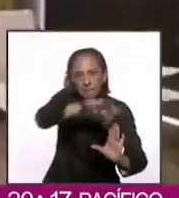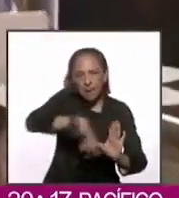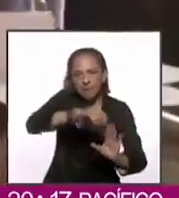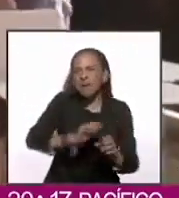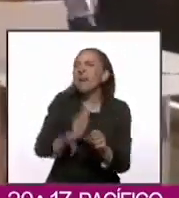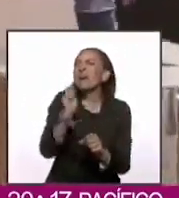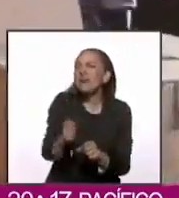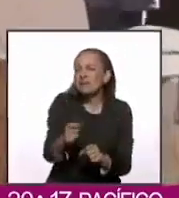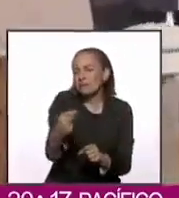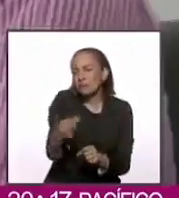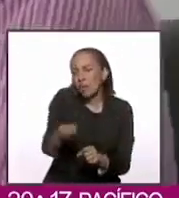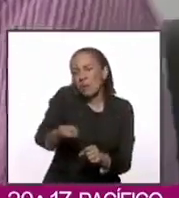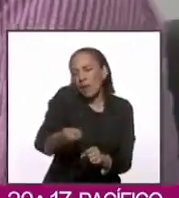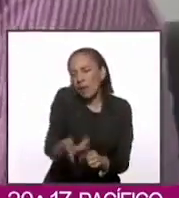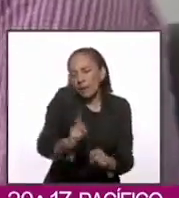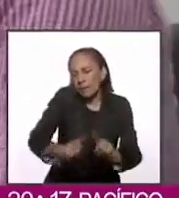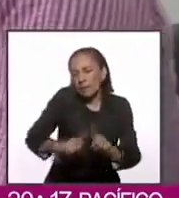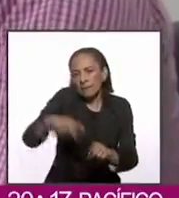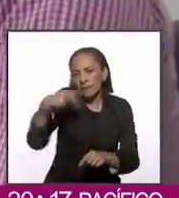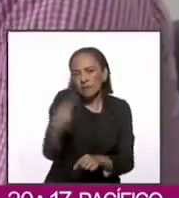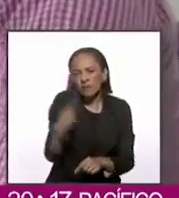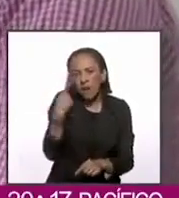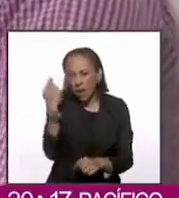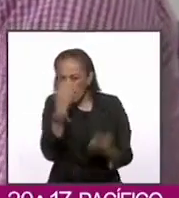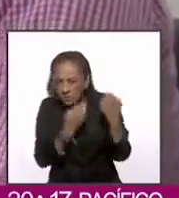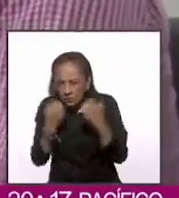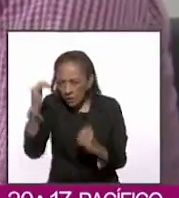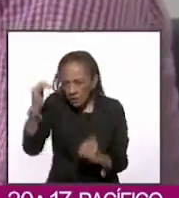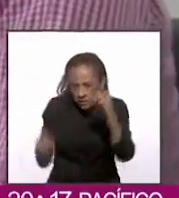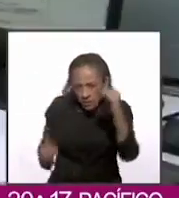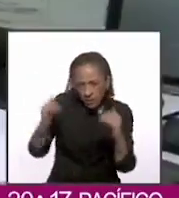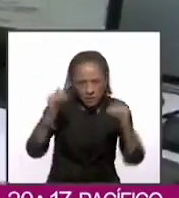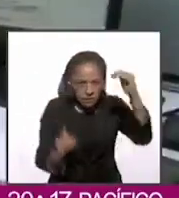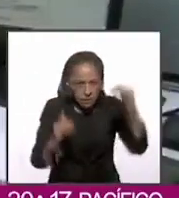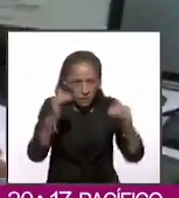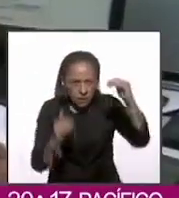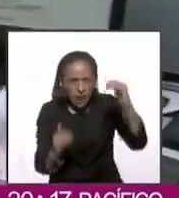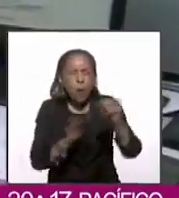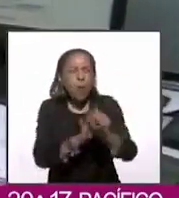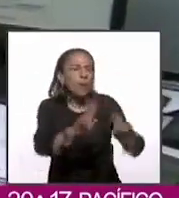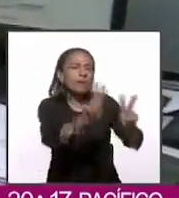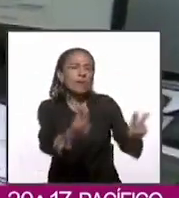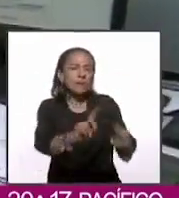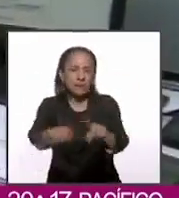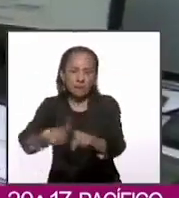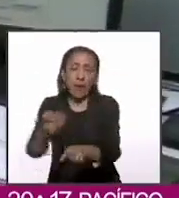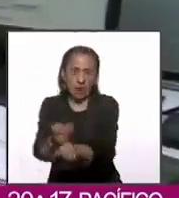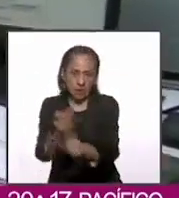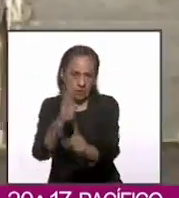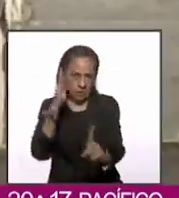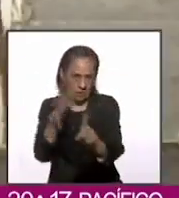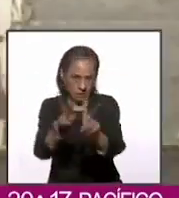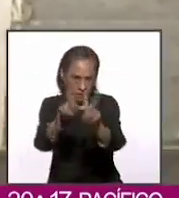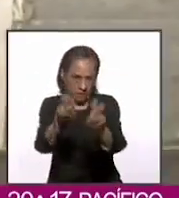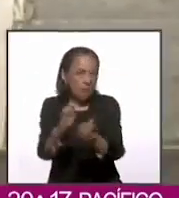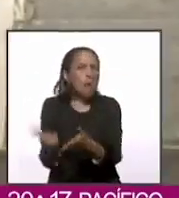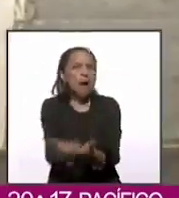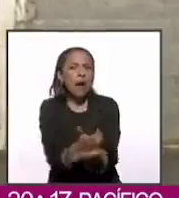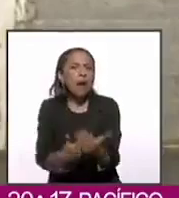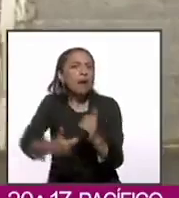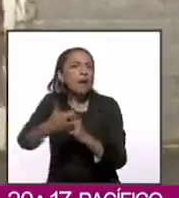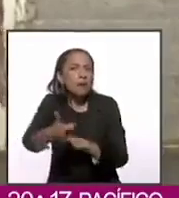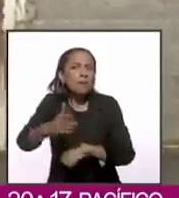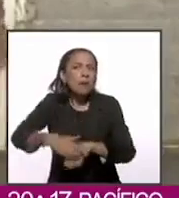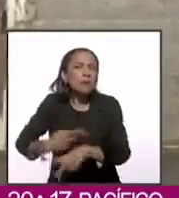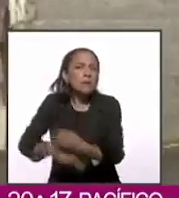Gini, que sirve para medir diferentes tipos de desigualdades, pero en este caso es la del ingreso. Y lo que nos mencionan, bueno, pues es que hay